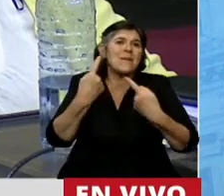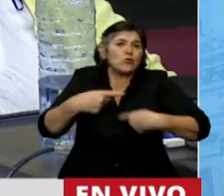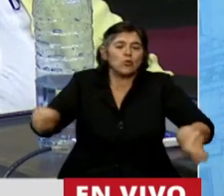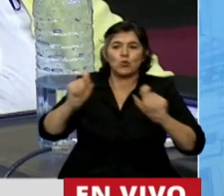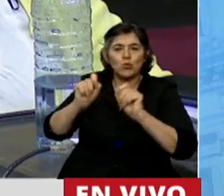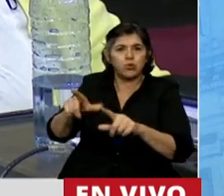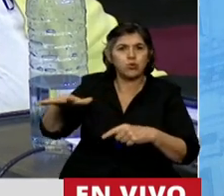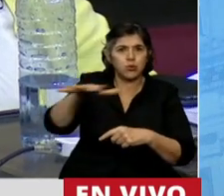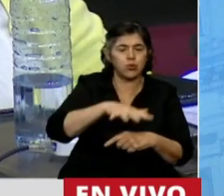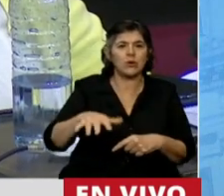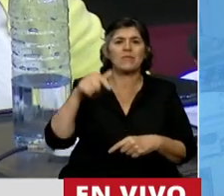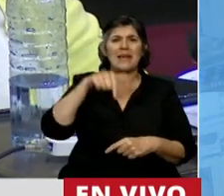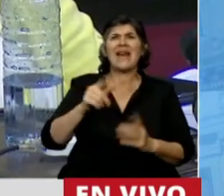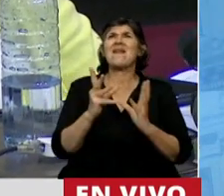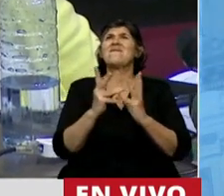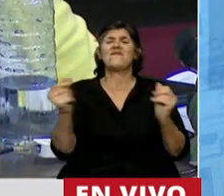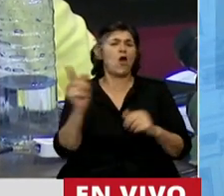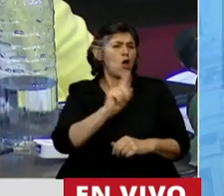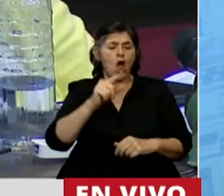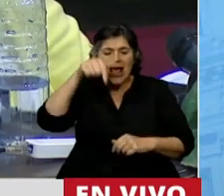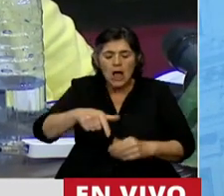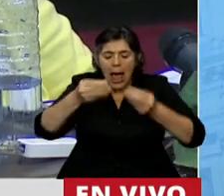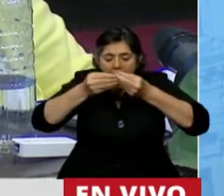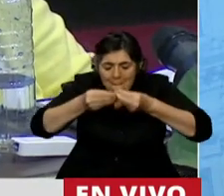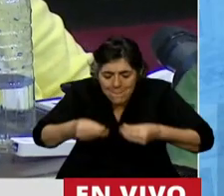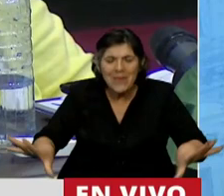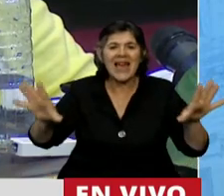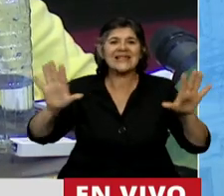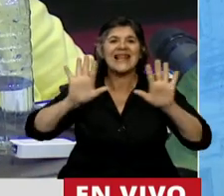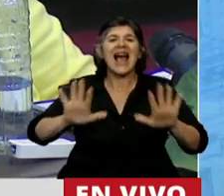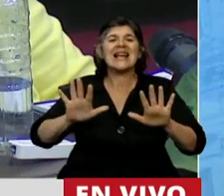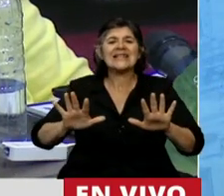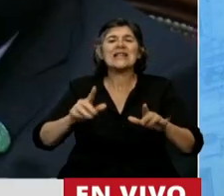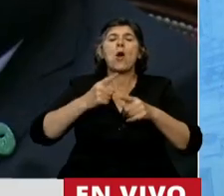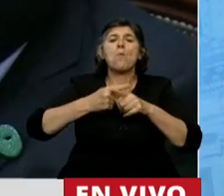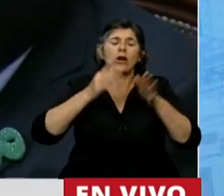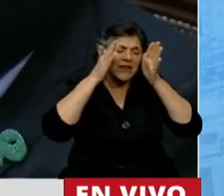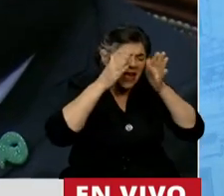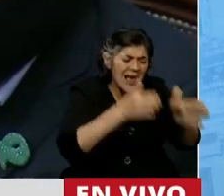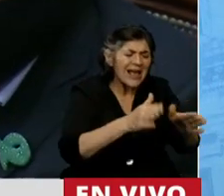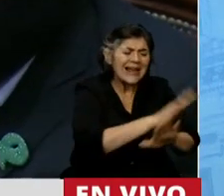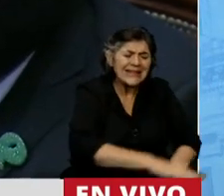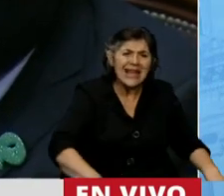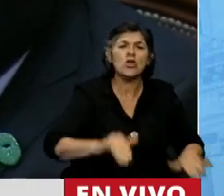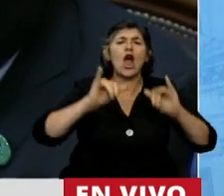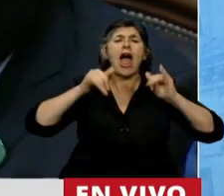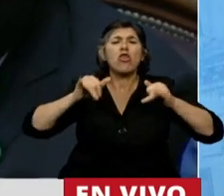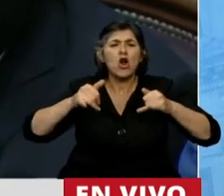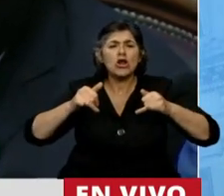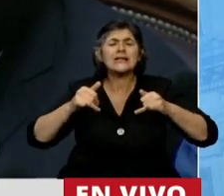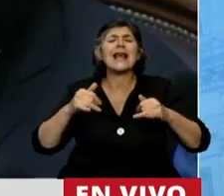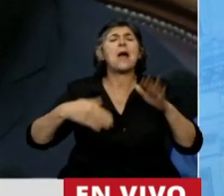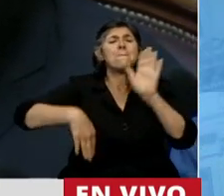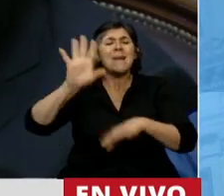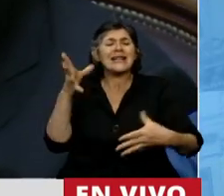es el fin de las políticas de infancia es el inicio de una política para los niños niñas adolescentes con más inclusión como 'las